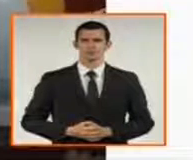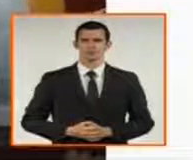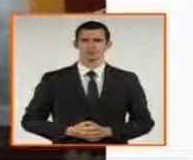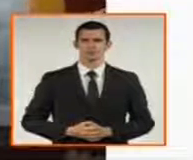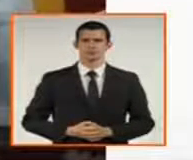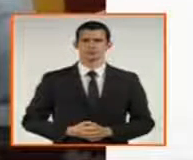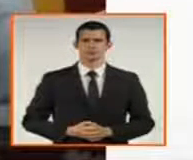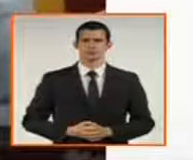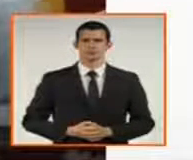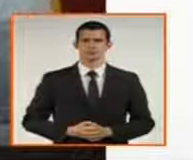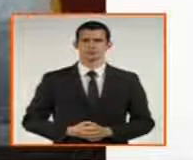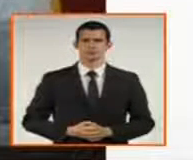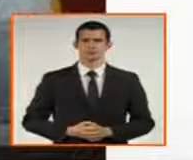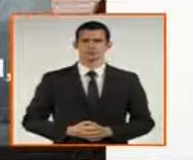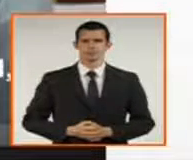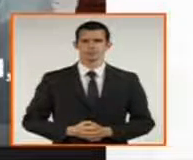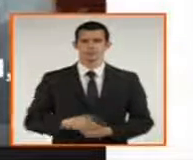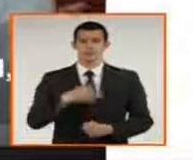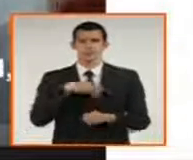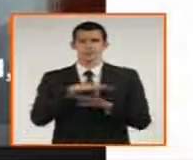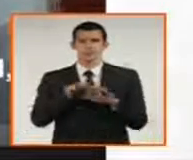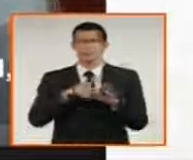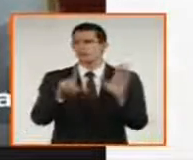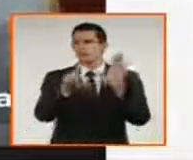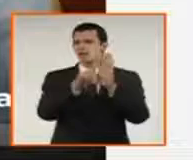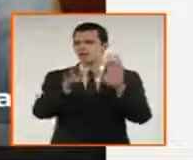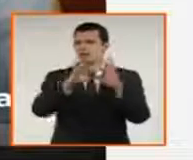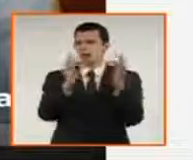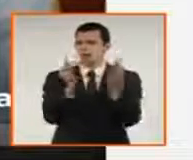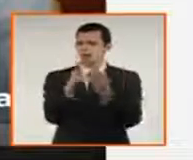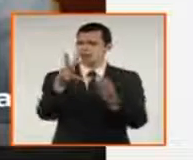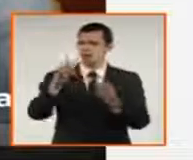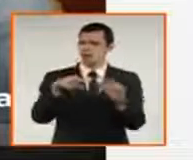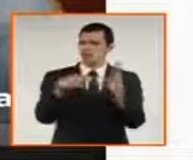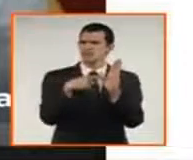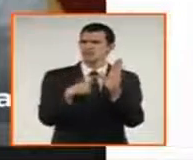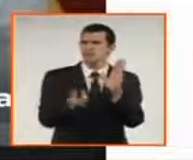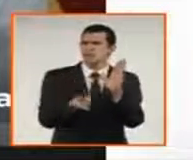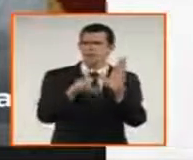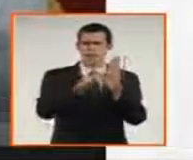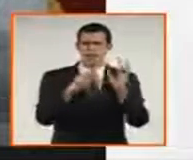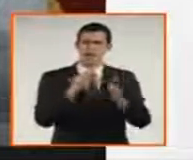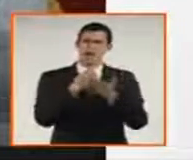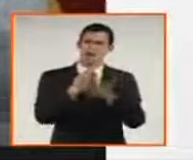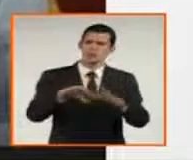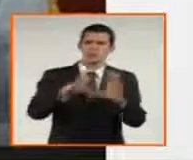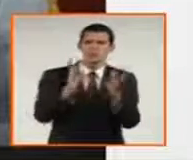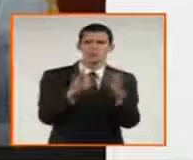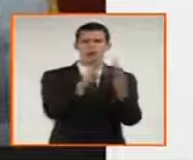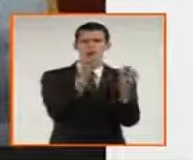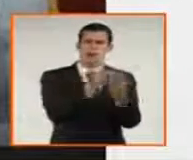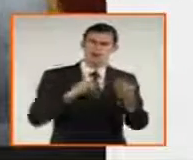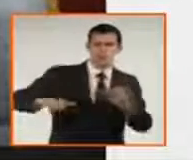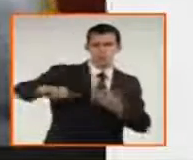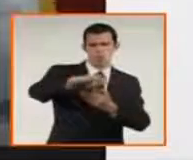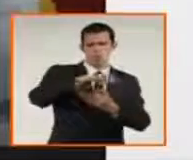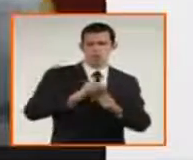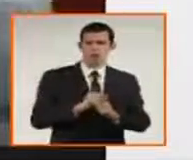Tenemos el código de la familia, es el código de la igualdad, es el código de reconocimiento a la pluralidad que tenemos en nuestra